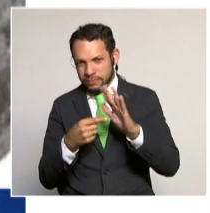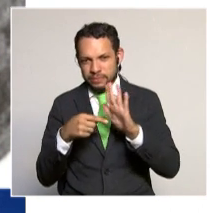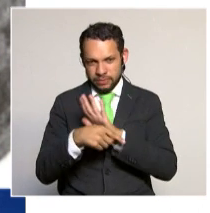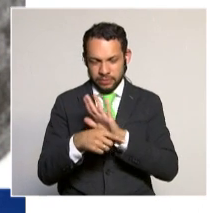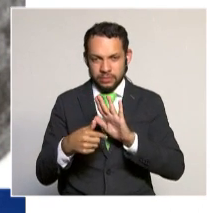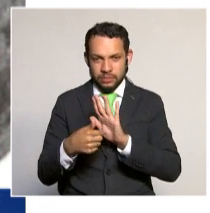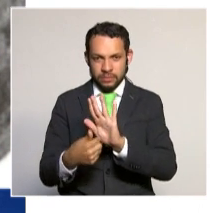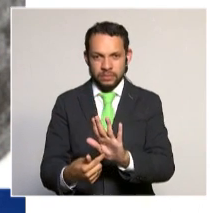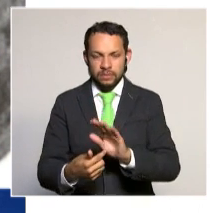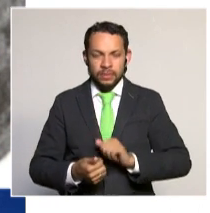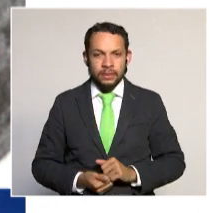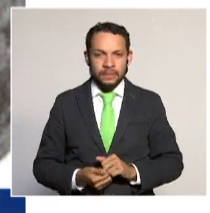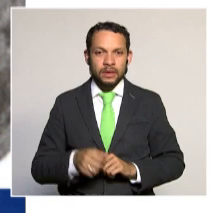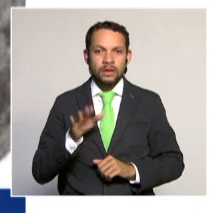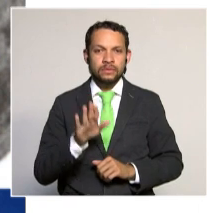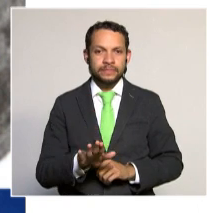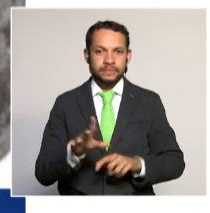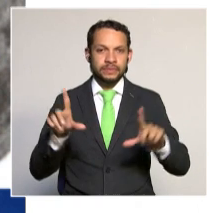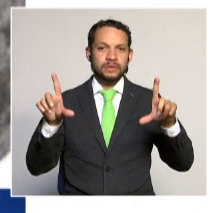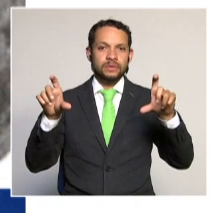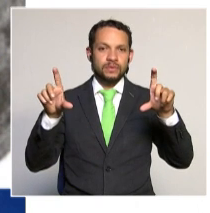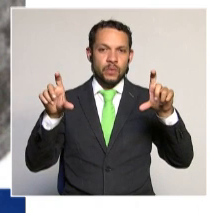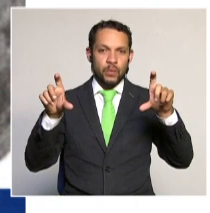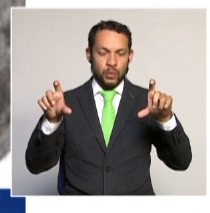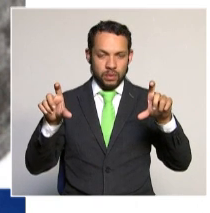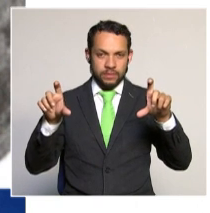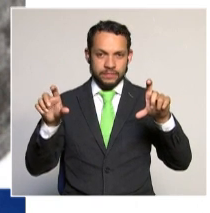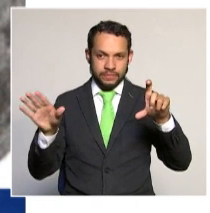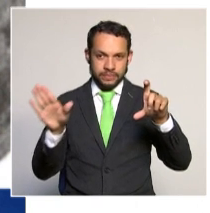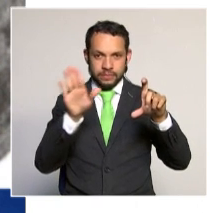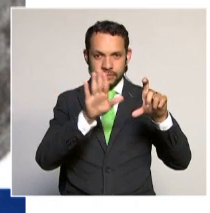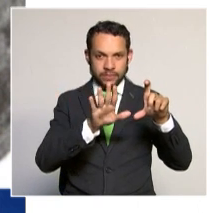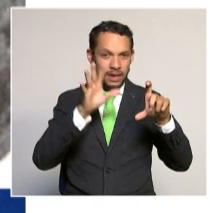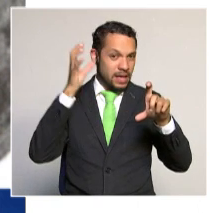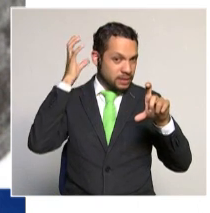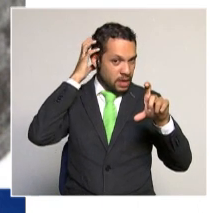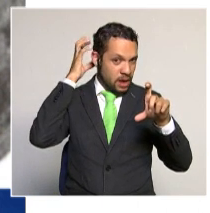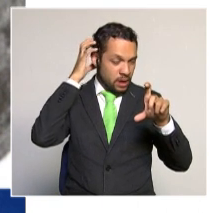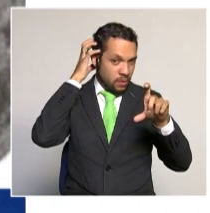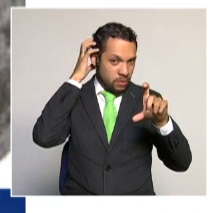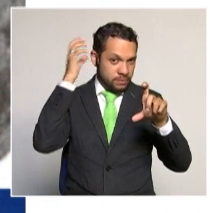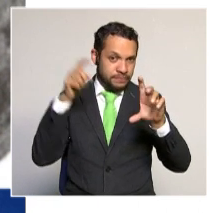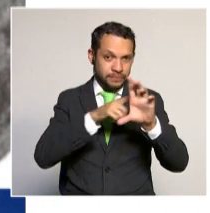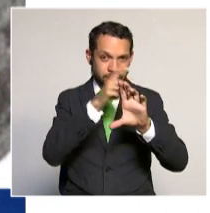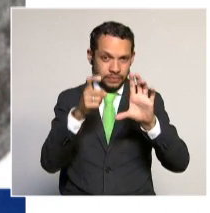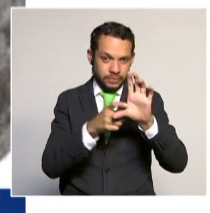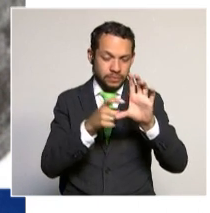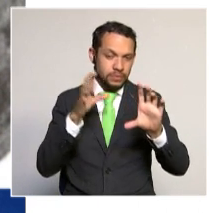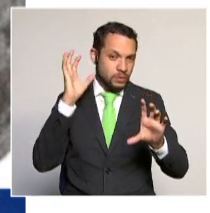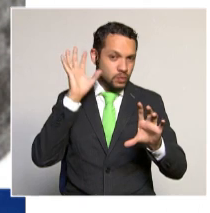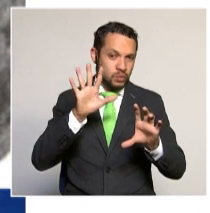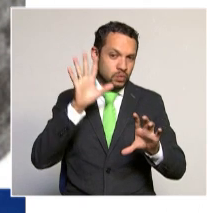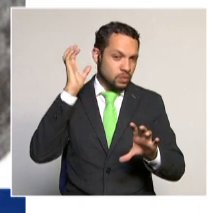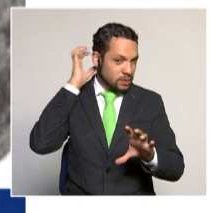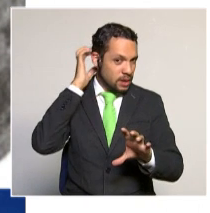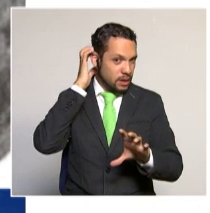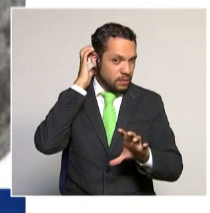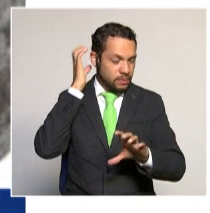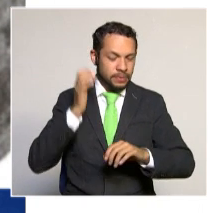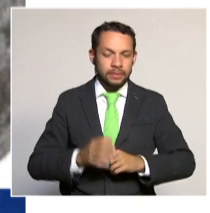Ustedes observan a su izquierda la imagen de un cerebro. Esta imagen de cerebro,